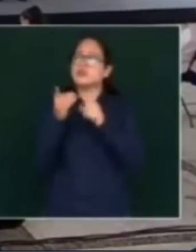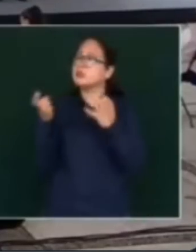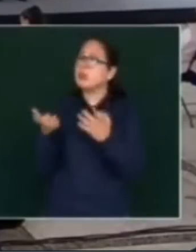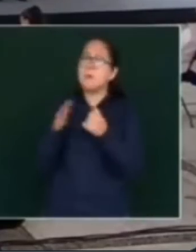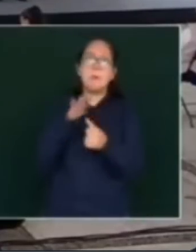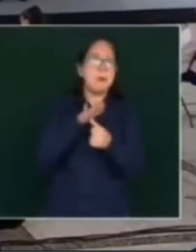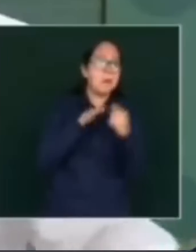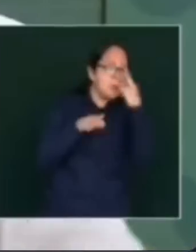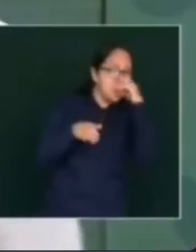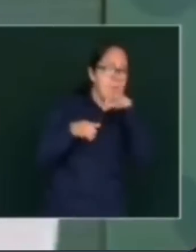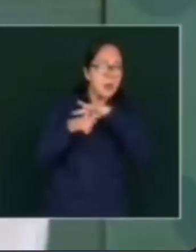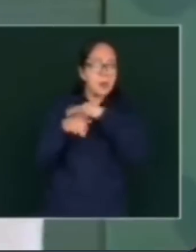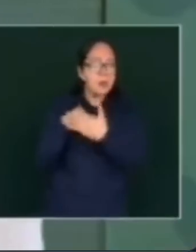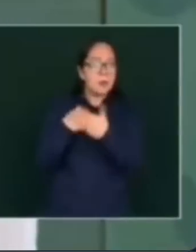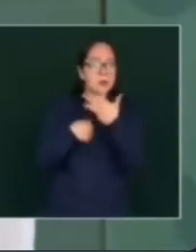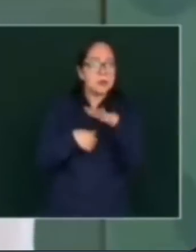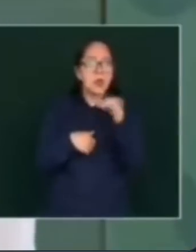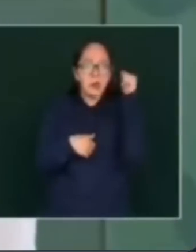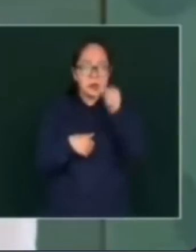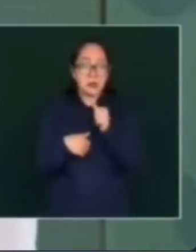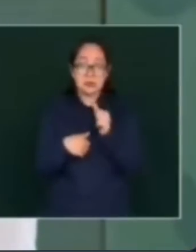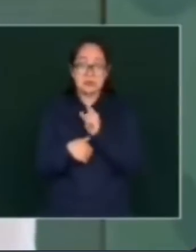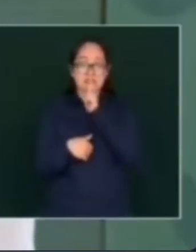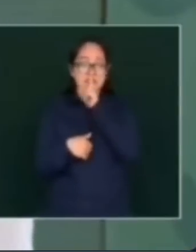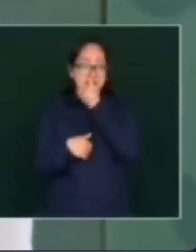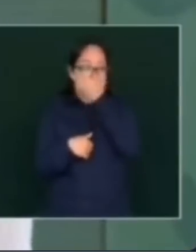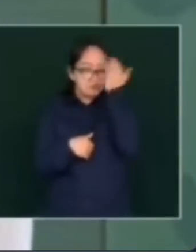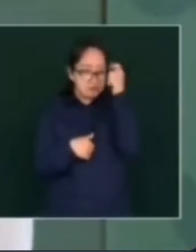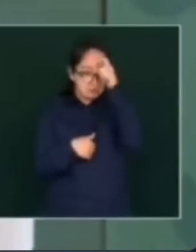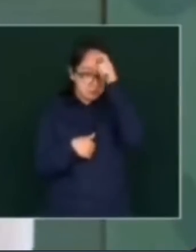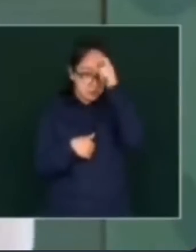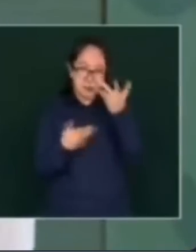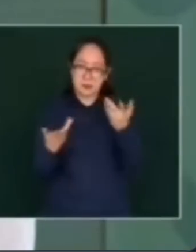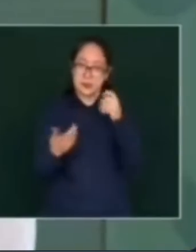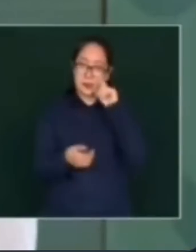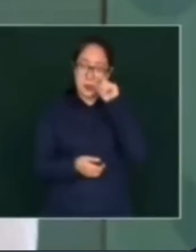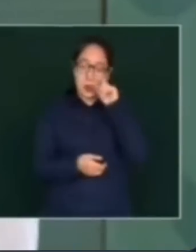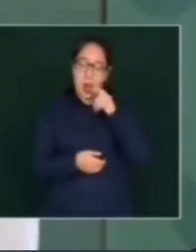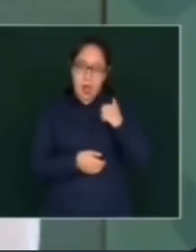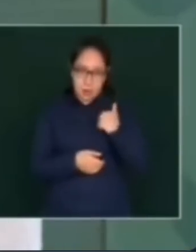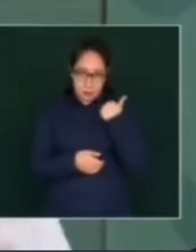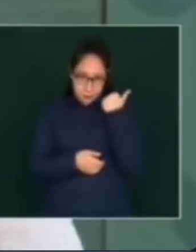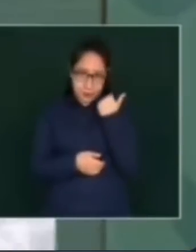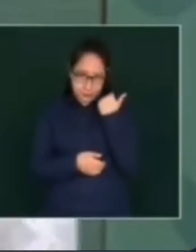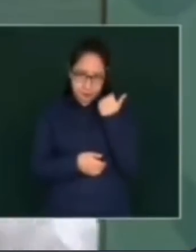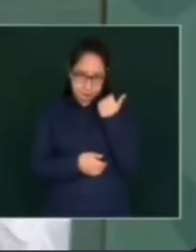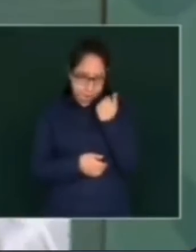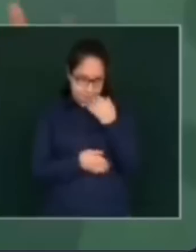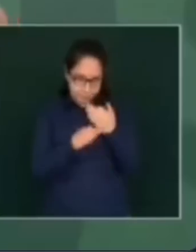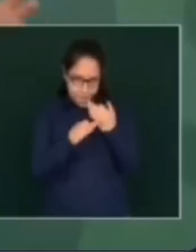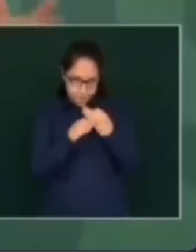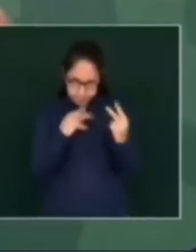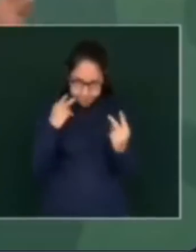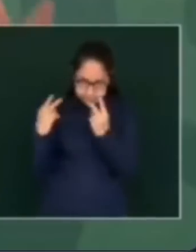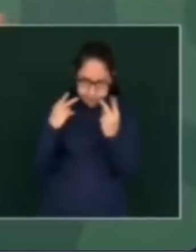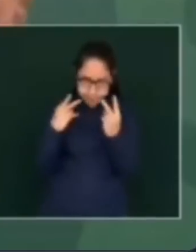Aprovecho para que todos ayudemos y una vez que vayan